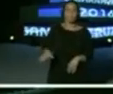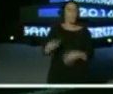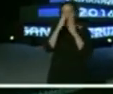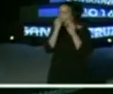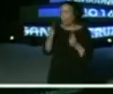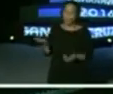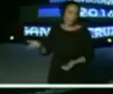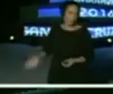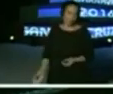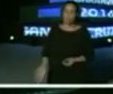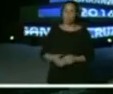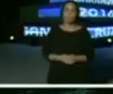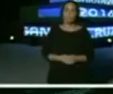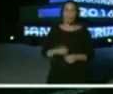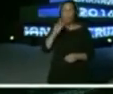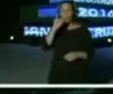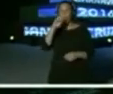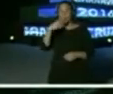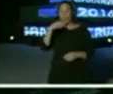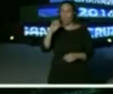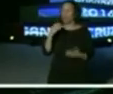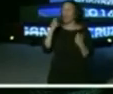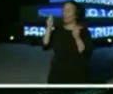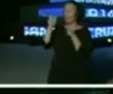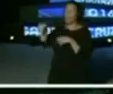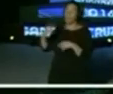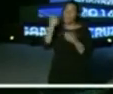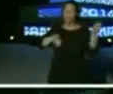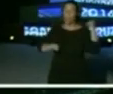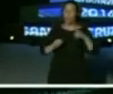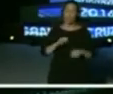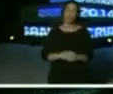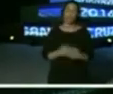olvidamos de él. Diego, va por ti esta actuación.